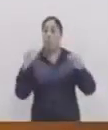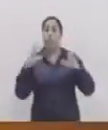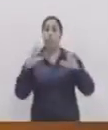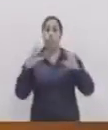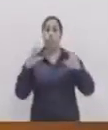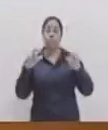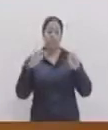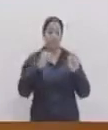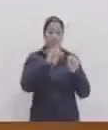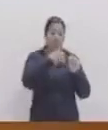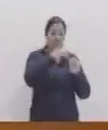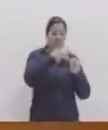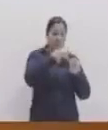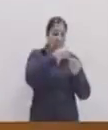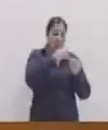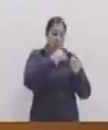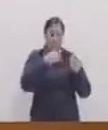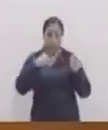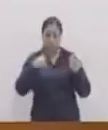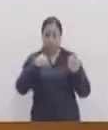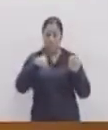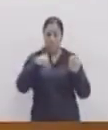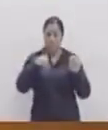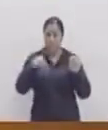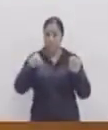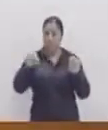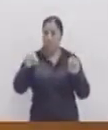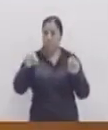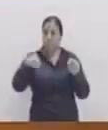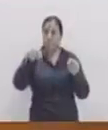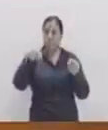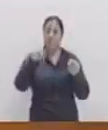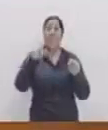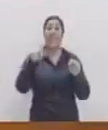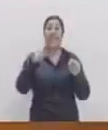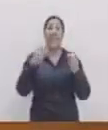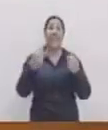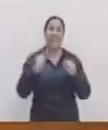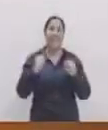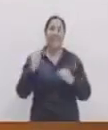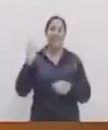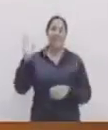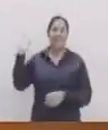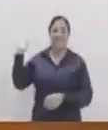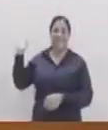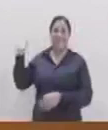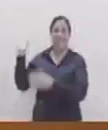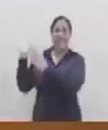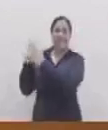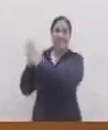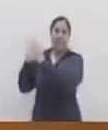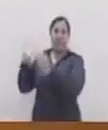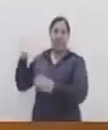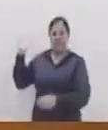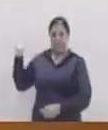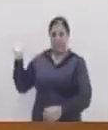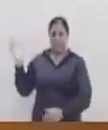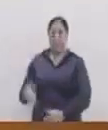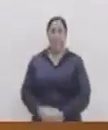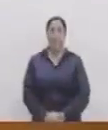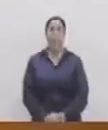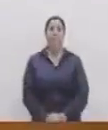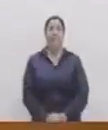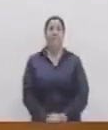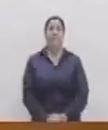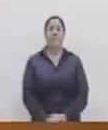ángulo central para la circunferencia. Entonces aquí puedes relacionar este ángulo con las cosas que tú puedas